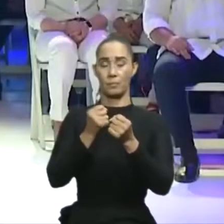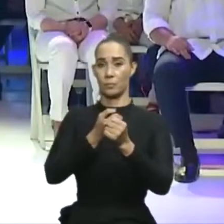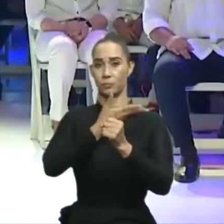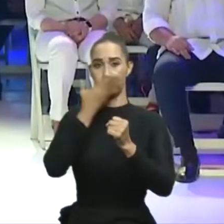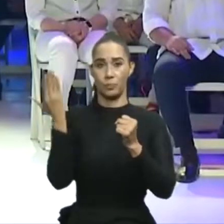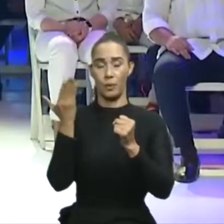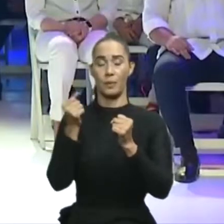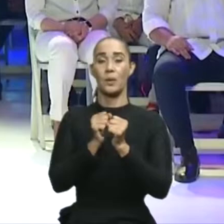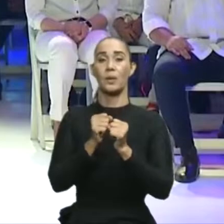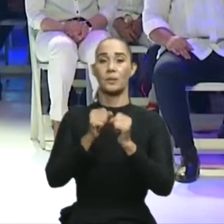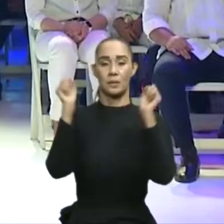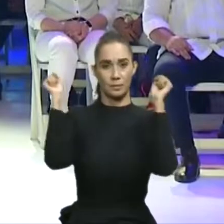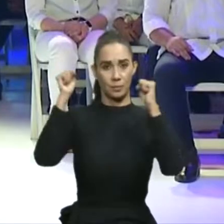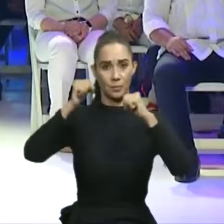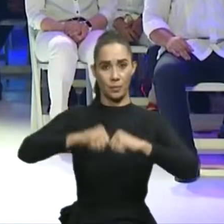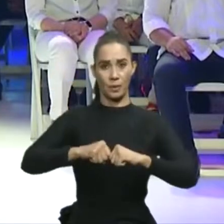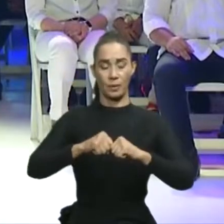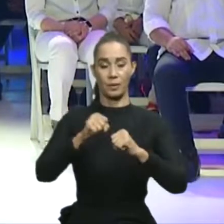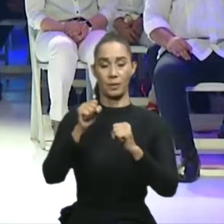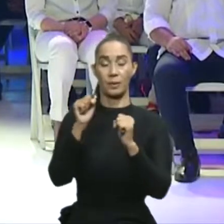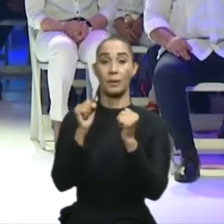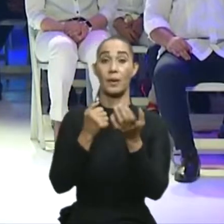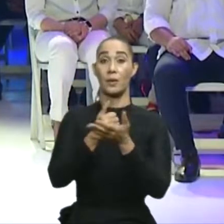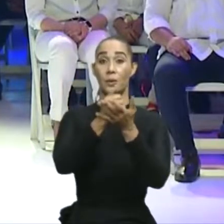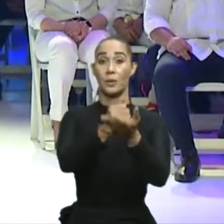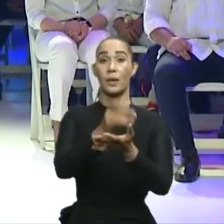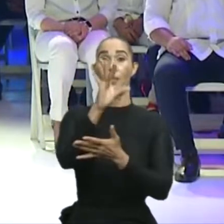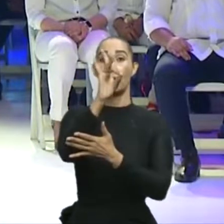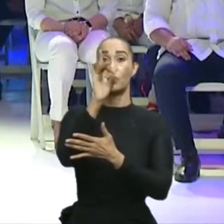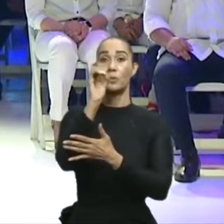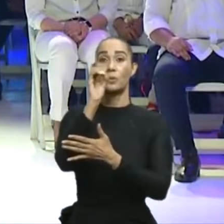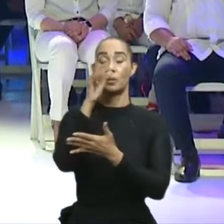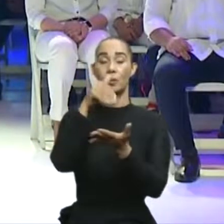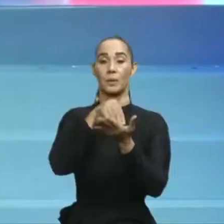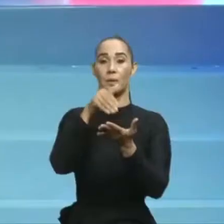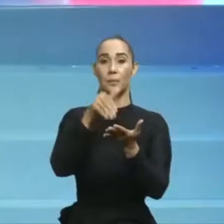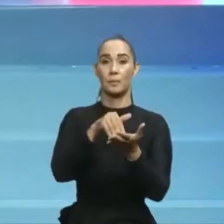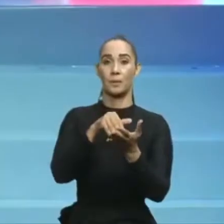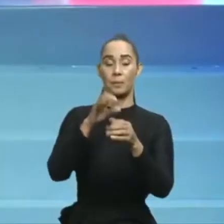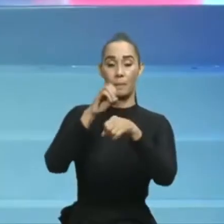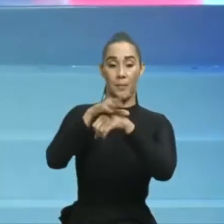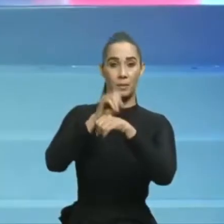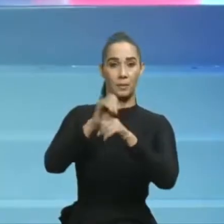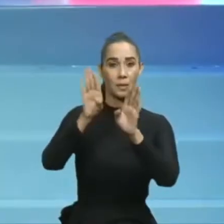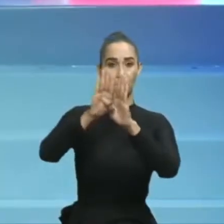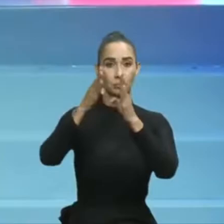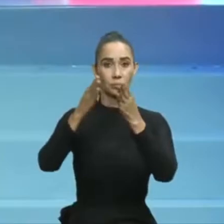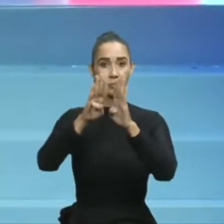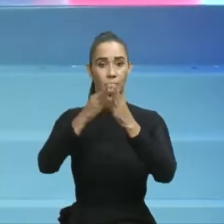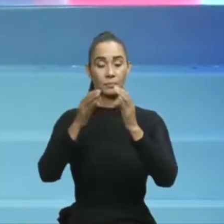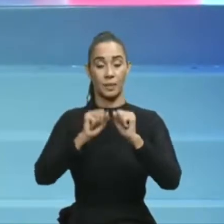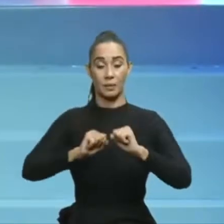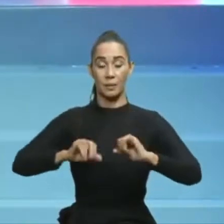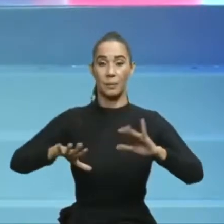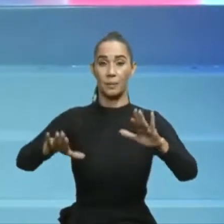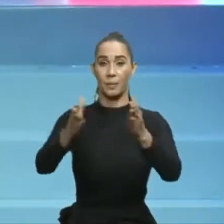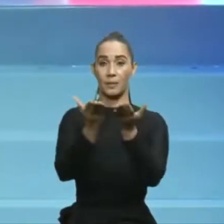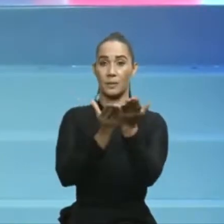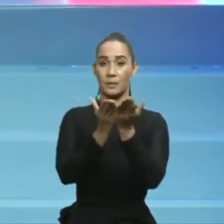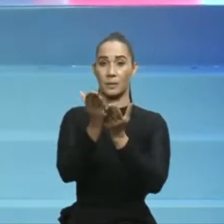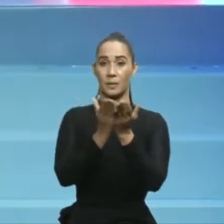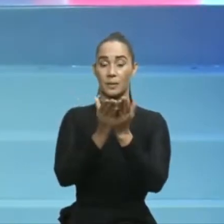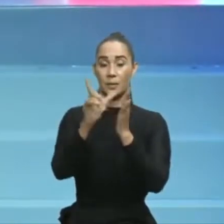de 880 15.000 personas con mensajes puerta a puerta y se ha ampliado la cobertura de servicios de